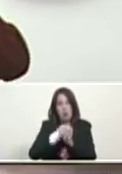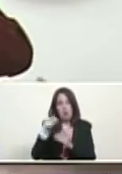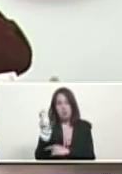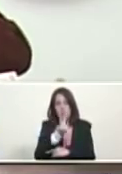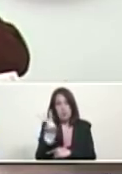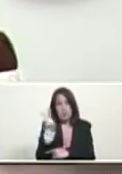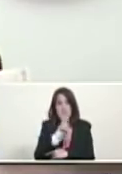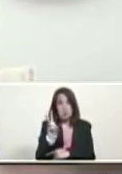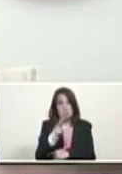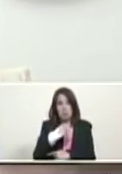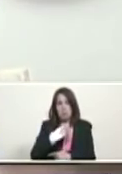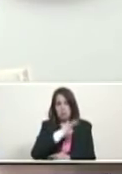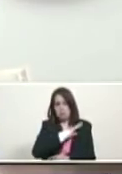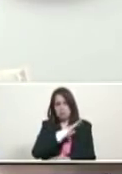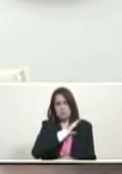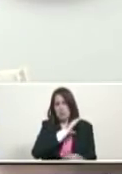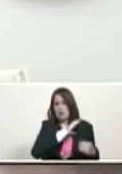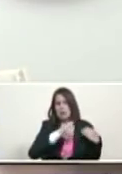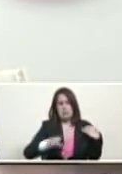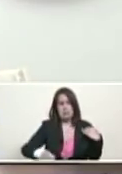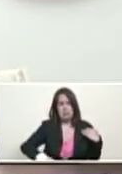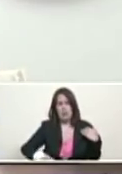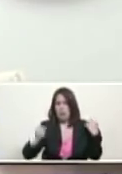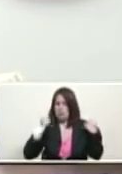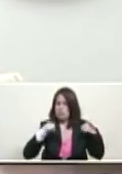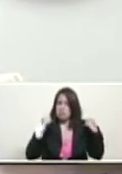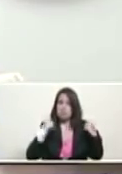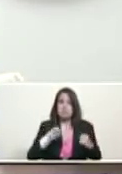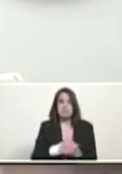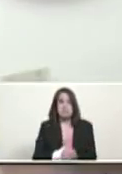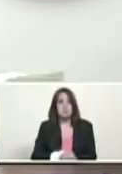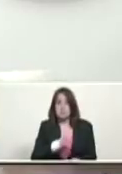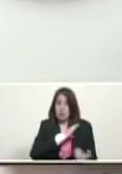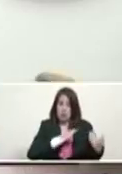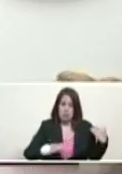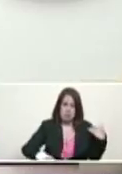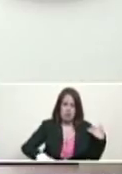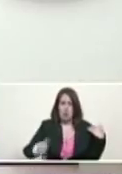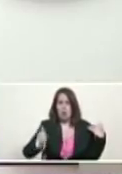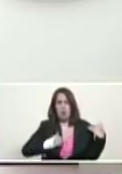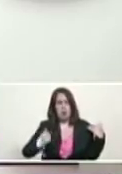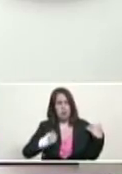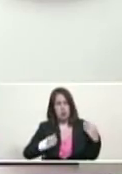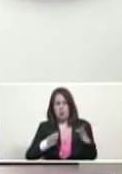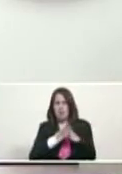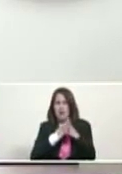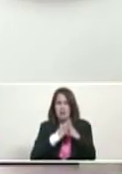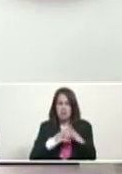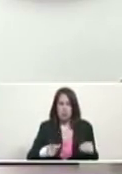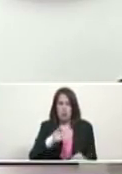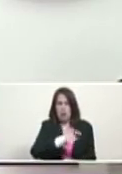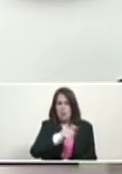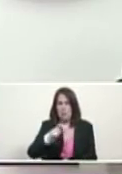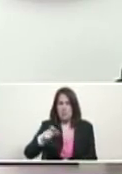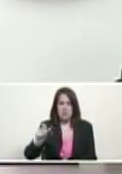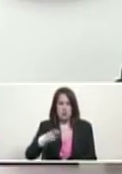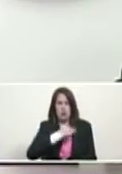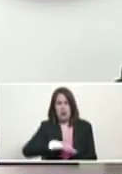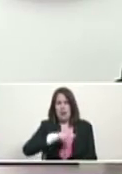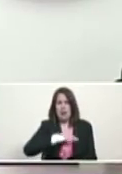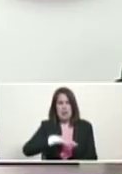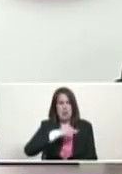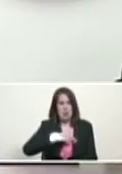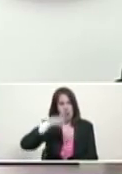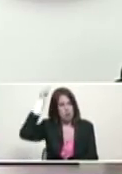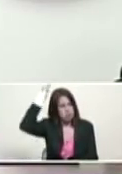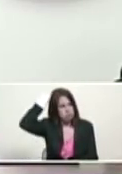Venezuela porque soy un cristiano practicante. A los cristianos, a los católicos y a los practicantes de todas las religiones, a los